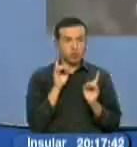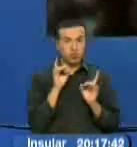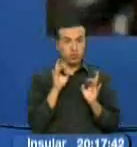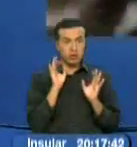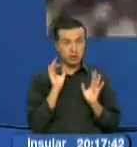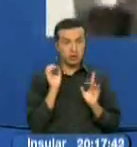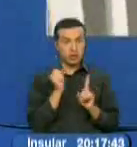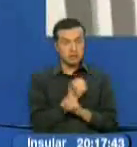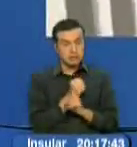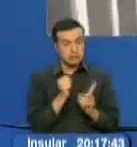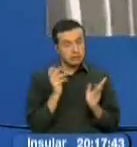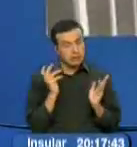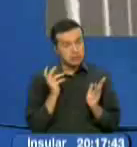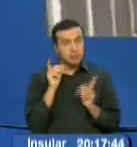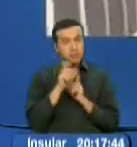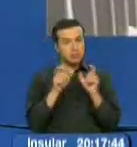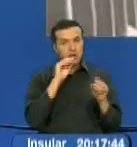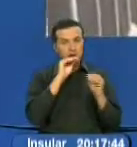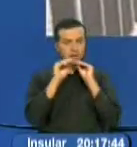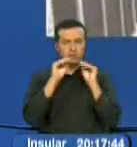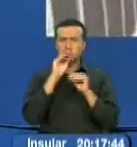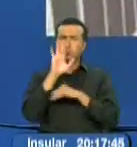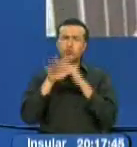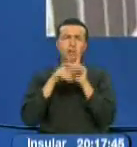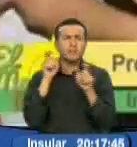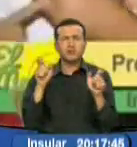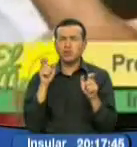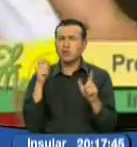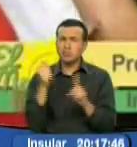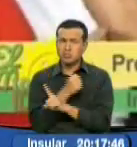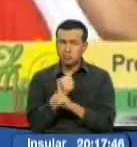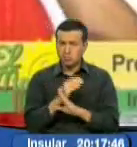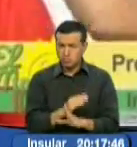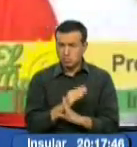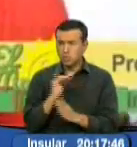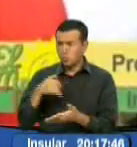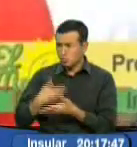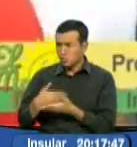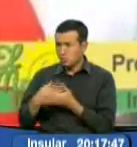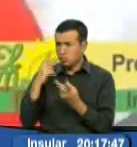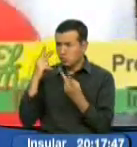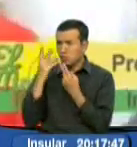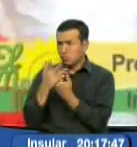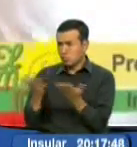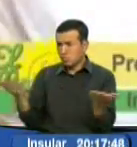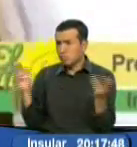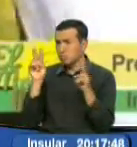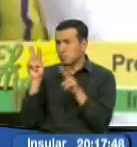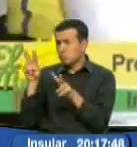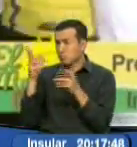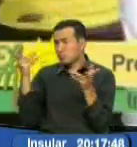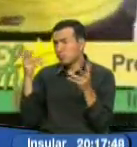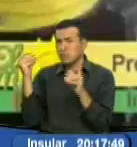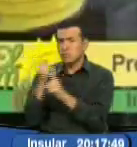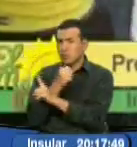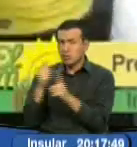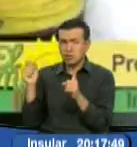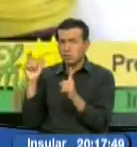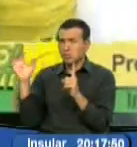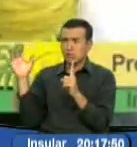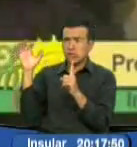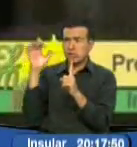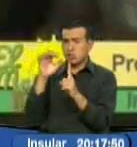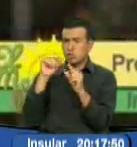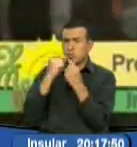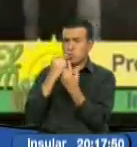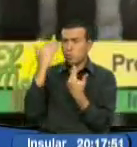no pasó a mayores, pero yo creo que la ciudadanía rechaza todo acto de violencia, ¿no? ¿Se justifican estas imágenes que vemos pues atacando a un